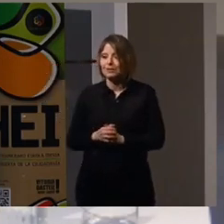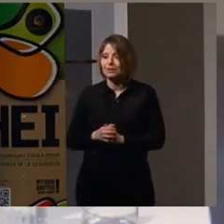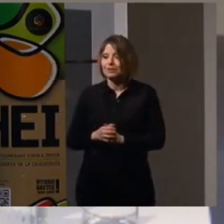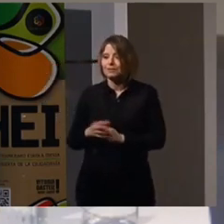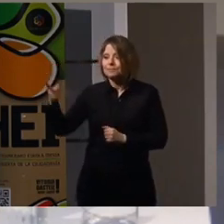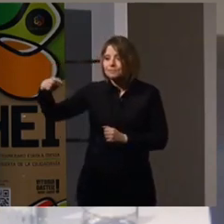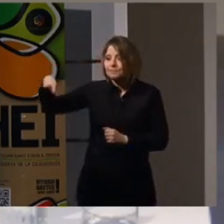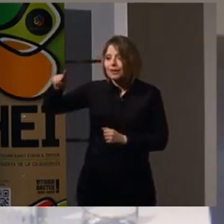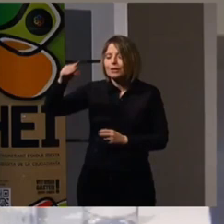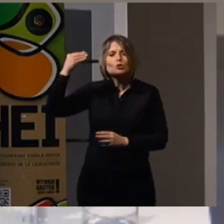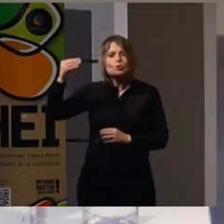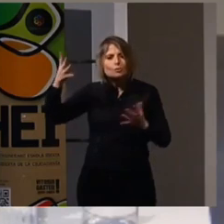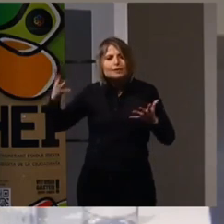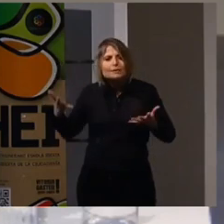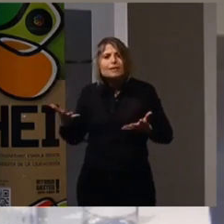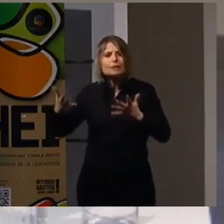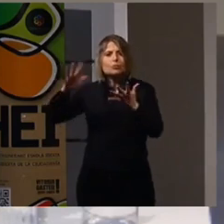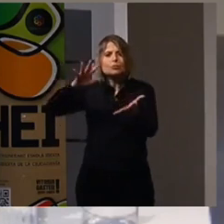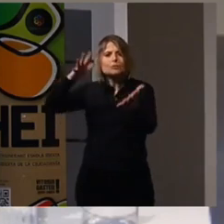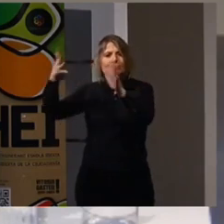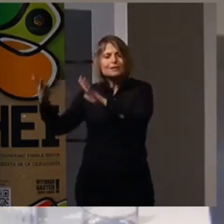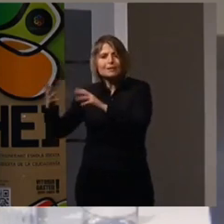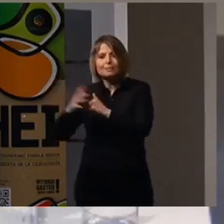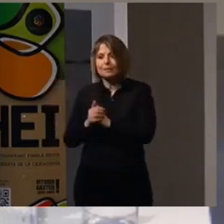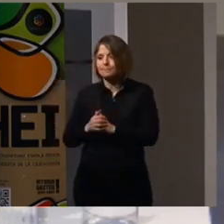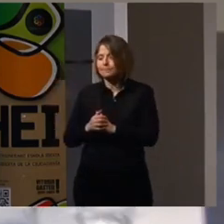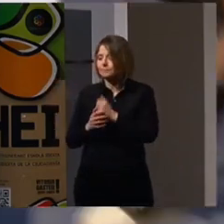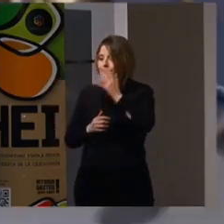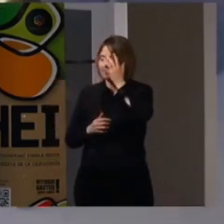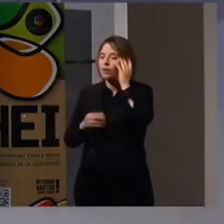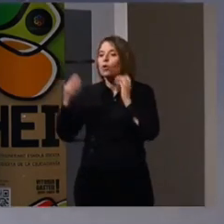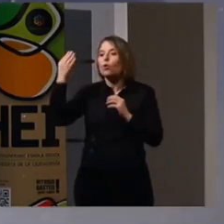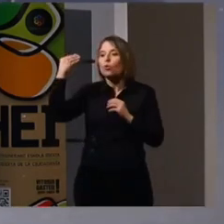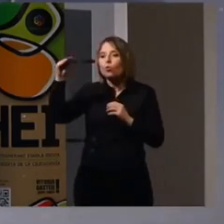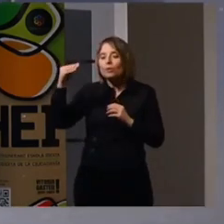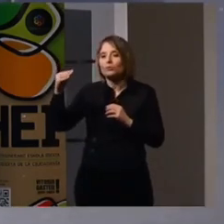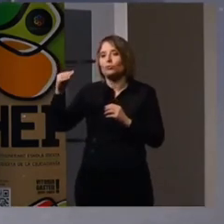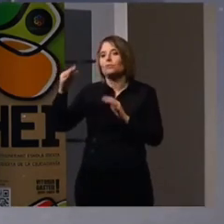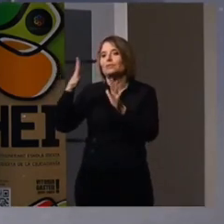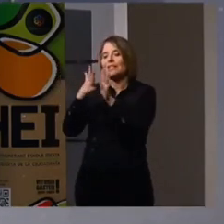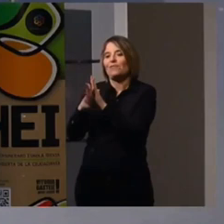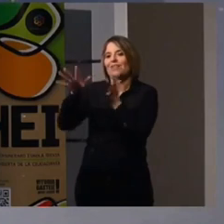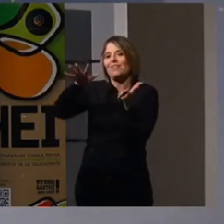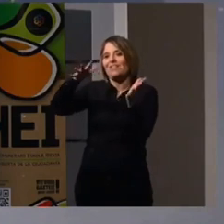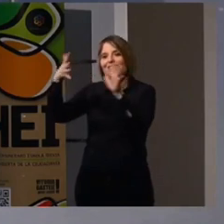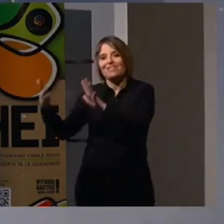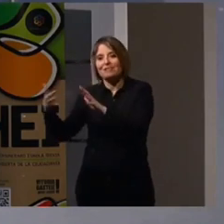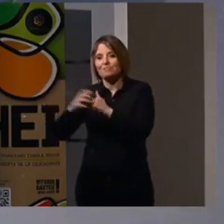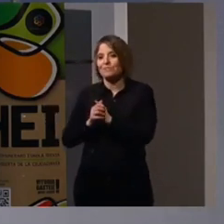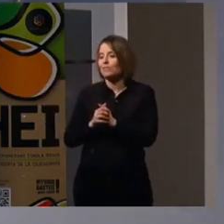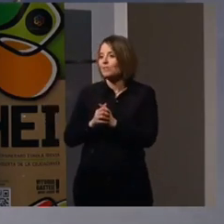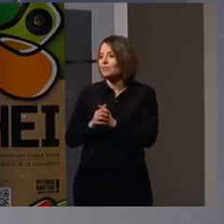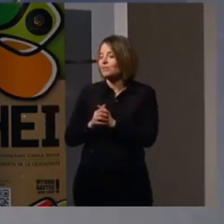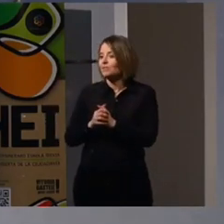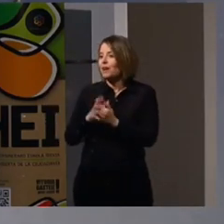que van a ser ellos y ellas quienes empujen el cambio? O sea, yo creo que juventud significa precisamente eso, ¿no? O sea, que